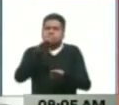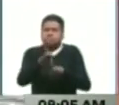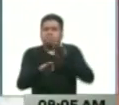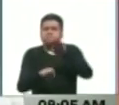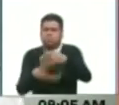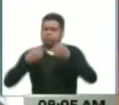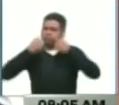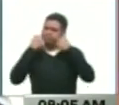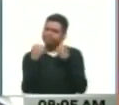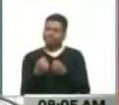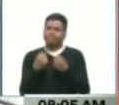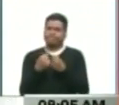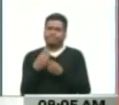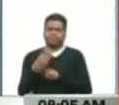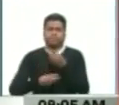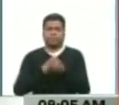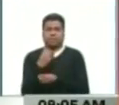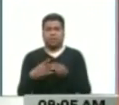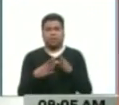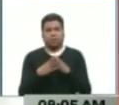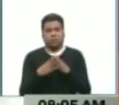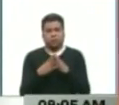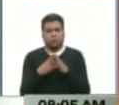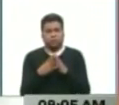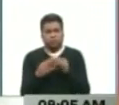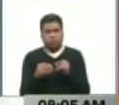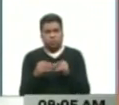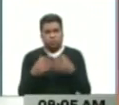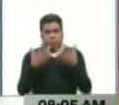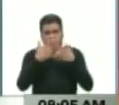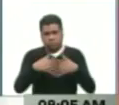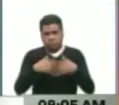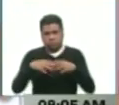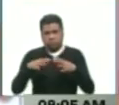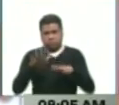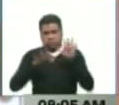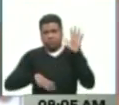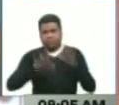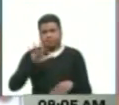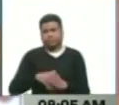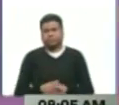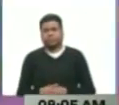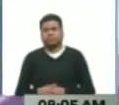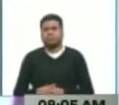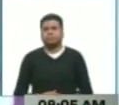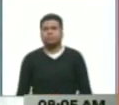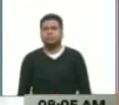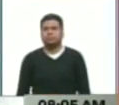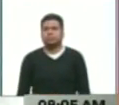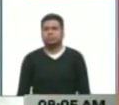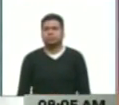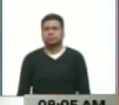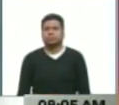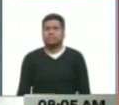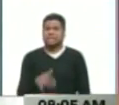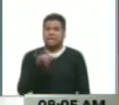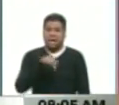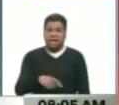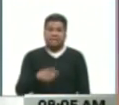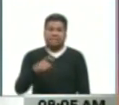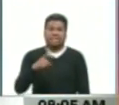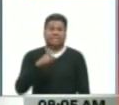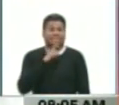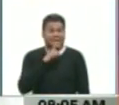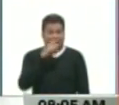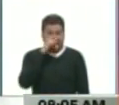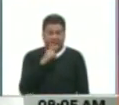cultural que tribute a la agenda económica bolivariana. ¿Expansión de la UNEARTE? Estamos en un año difícil, pero no